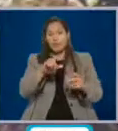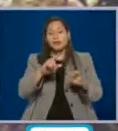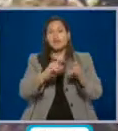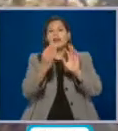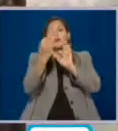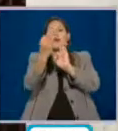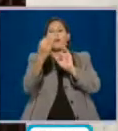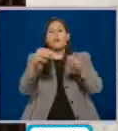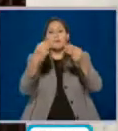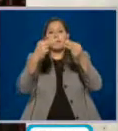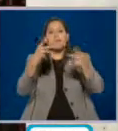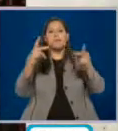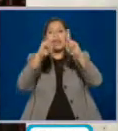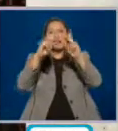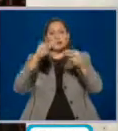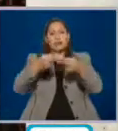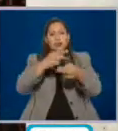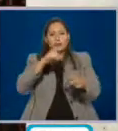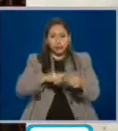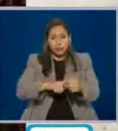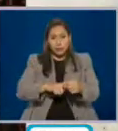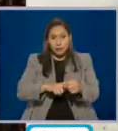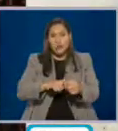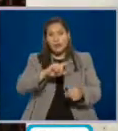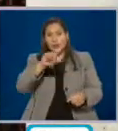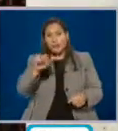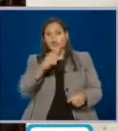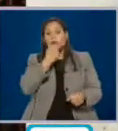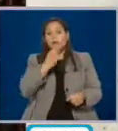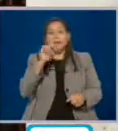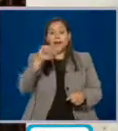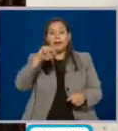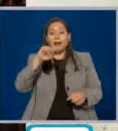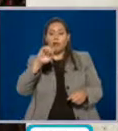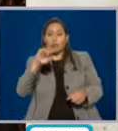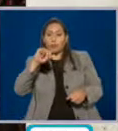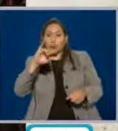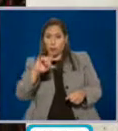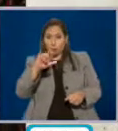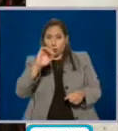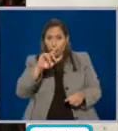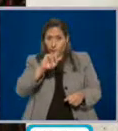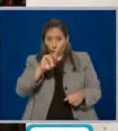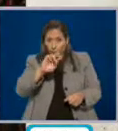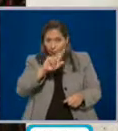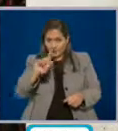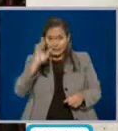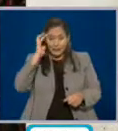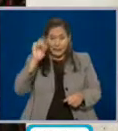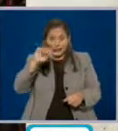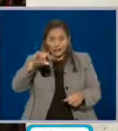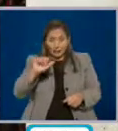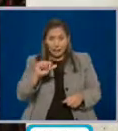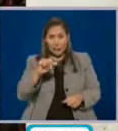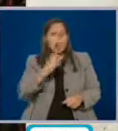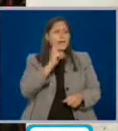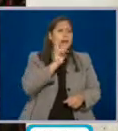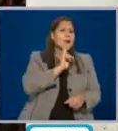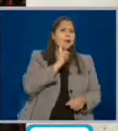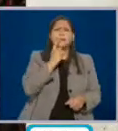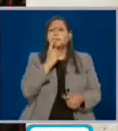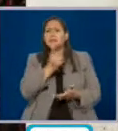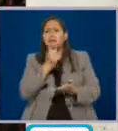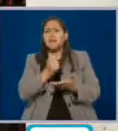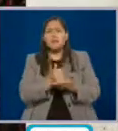Nacional. Hasta que de repente, pues sí, Antonio López de Santana dice, pues es que a ver, o sea, si esto ya es una ciudad grande de un